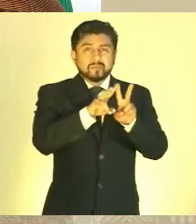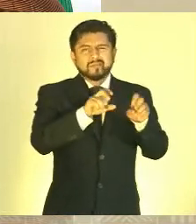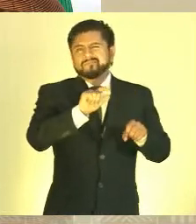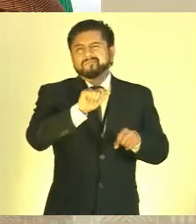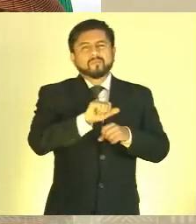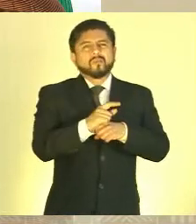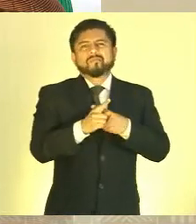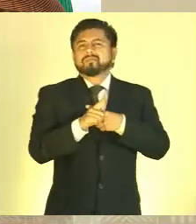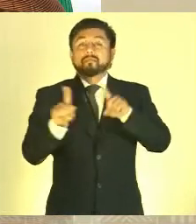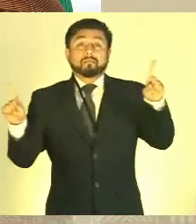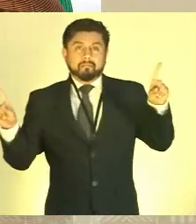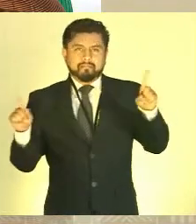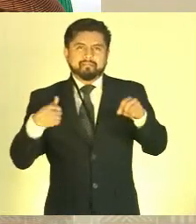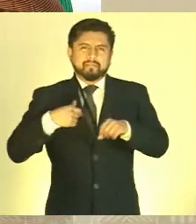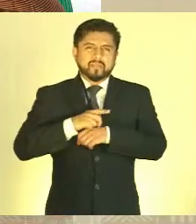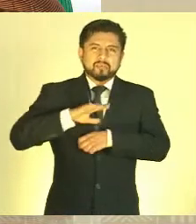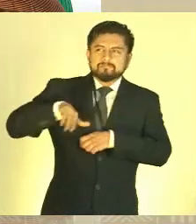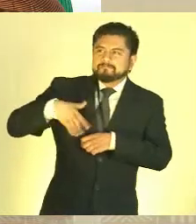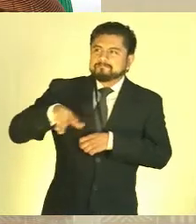contar